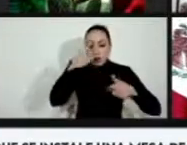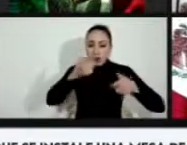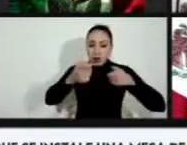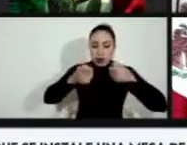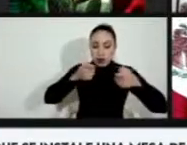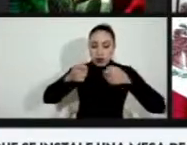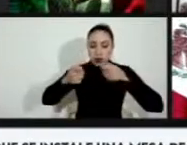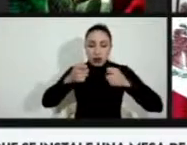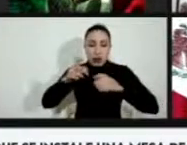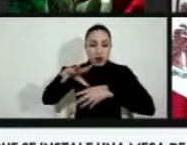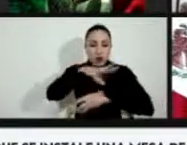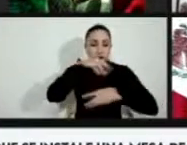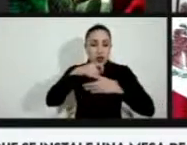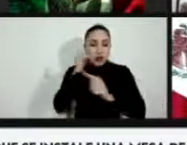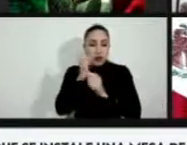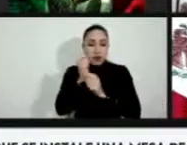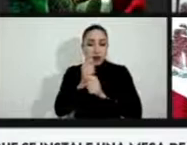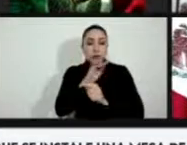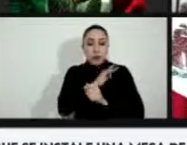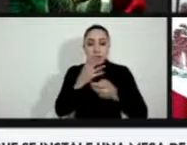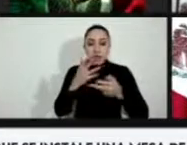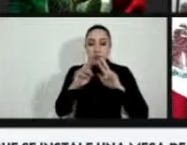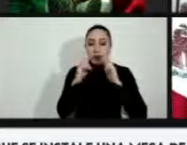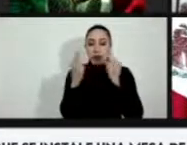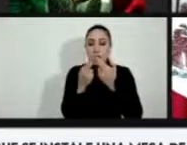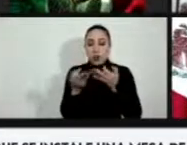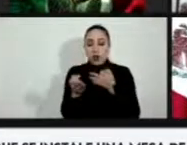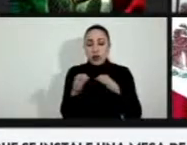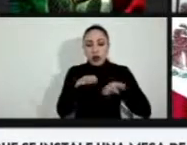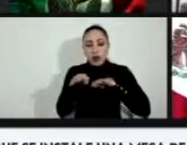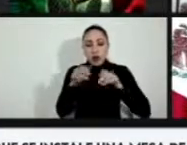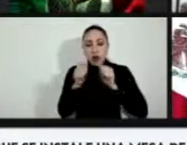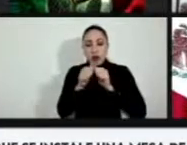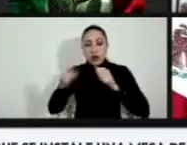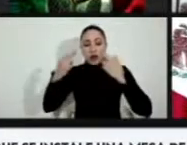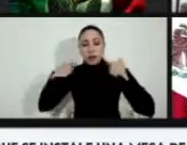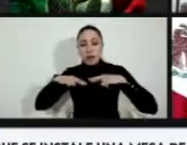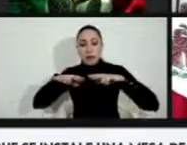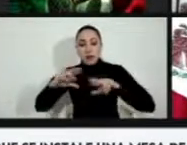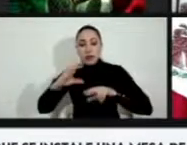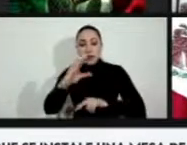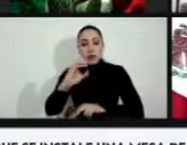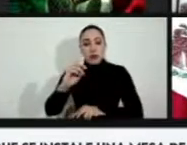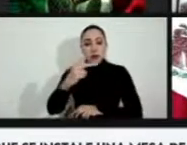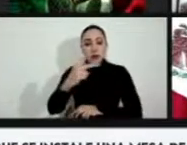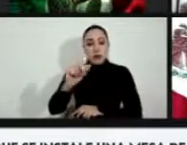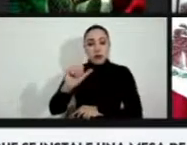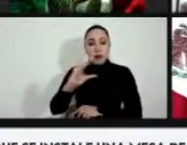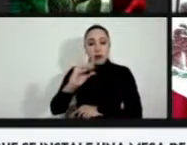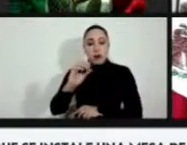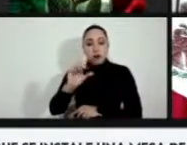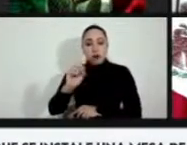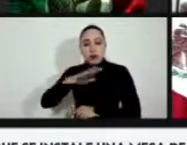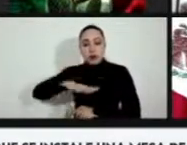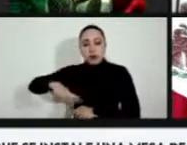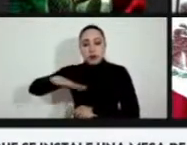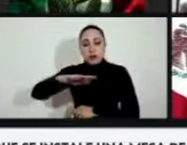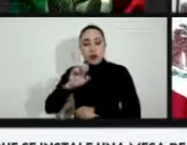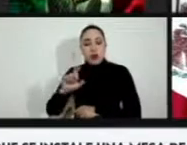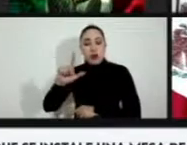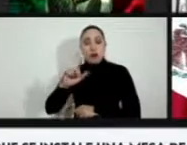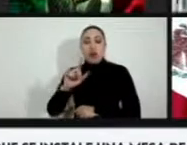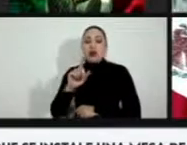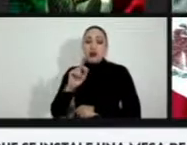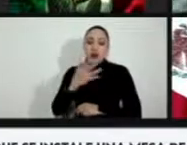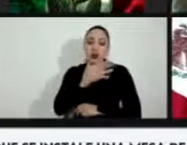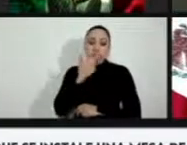de trabajo con integrantes de la Comisión de Participación Comunitaria de la Unidad Territorial El Rosario y con